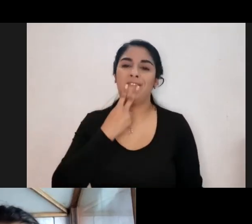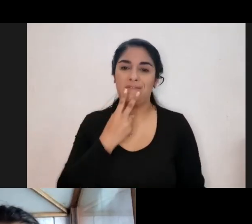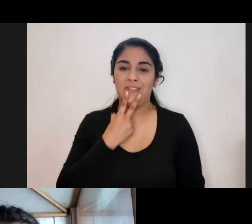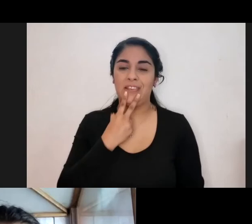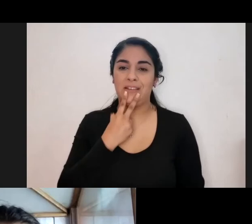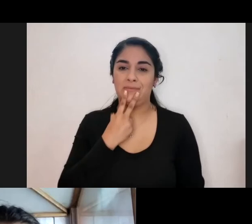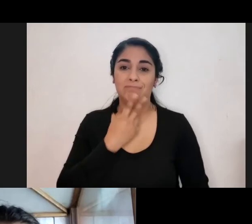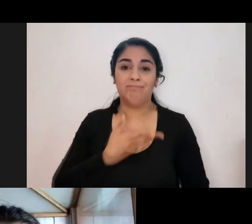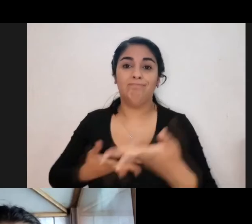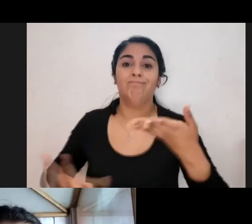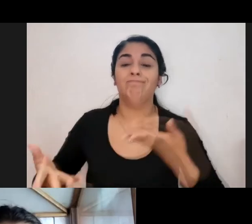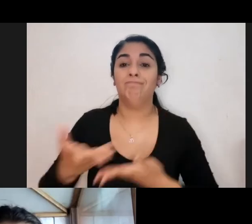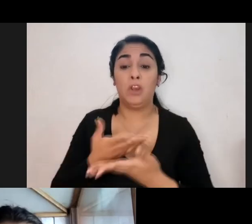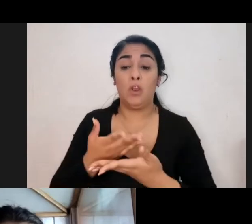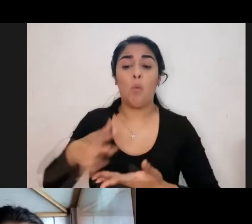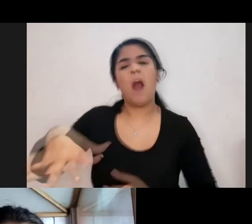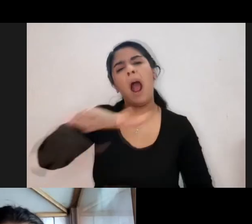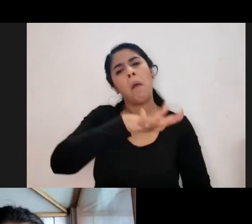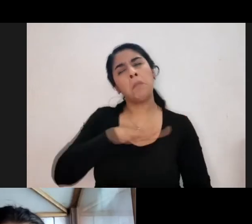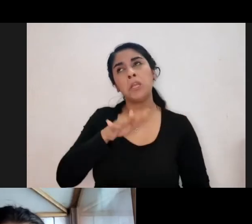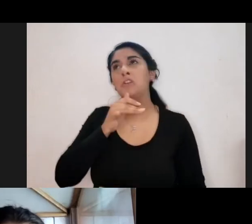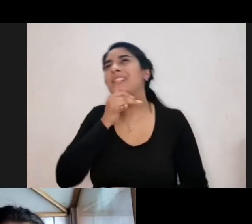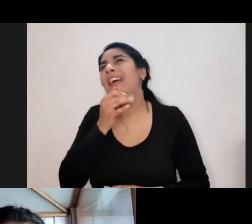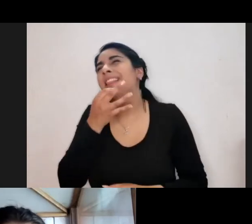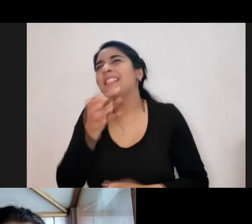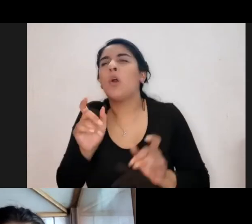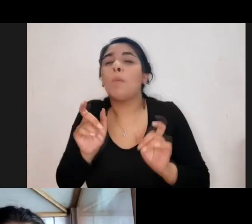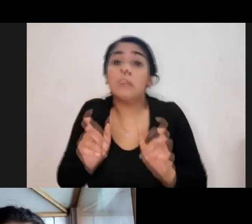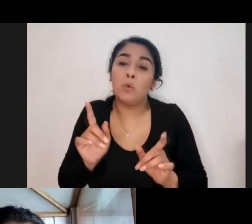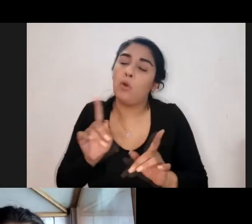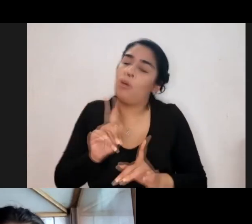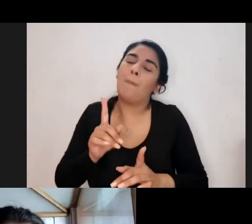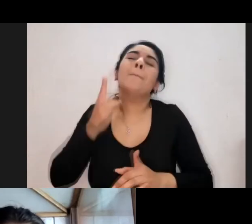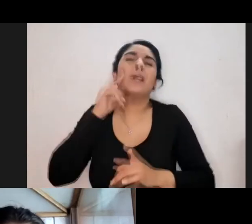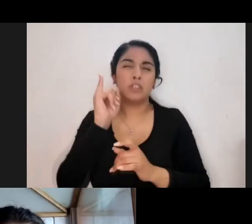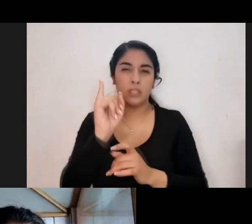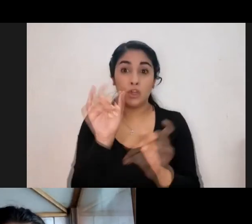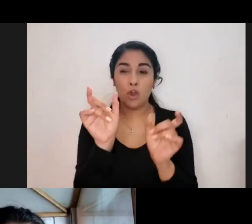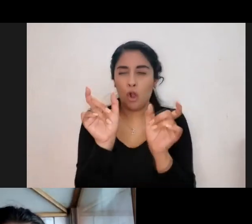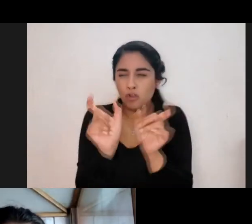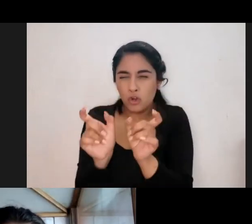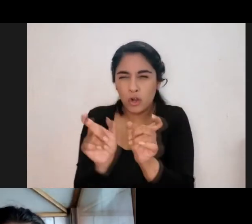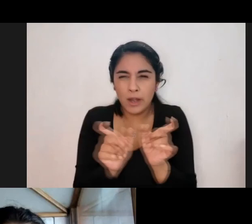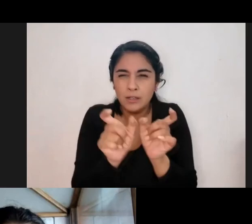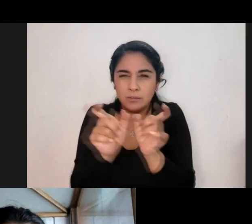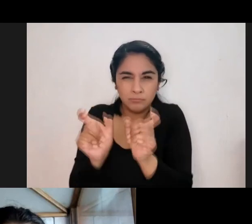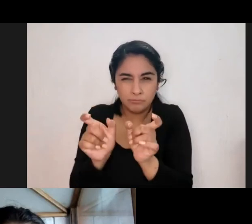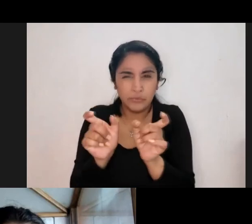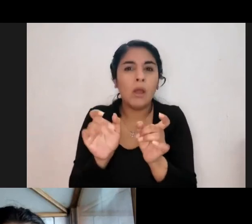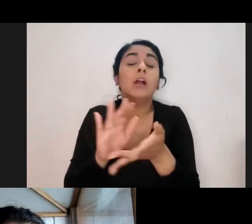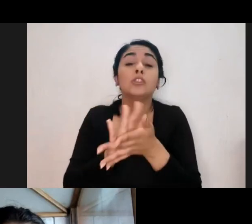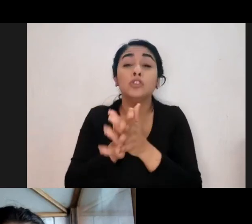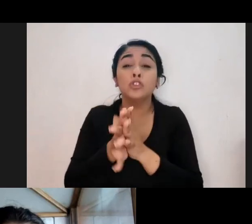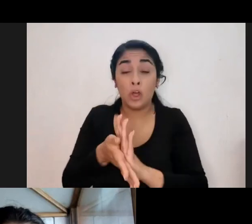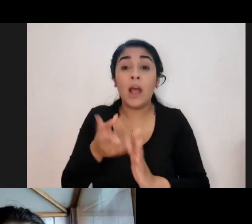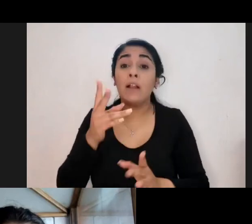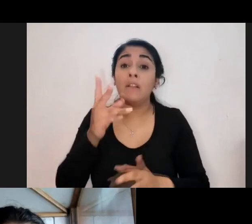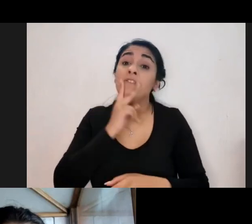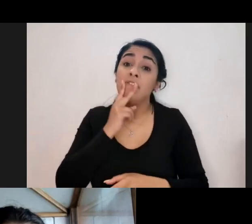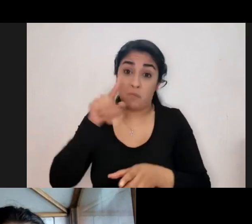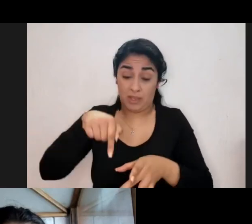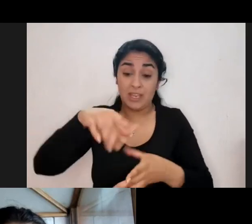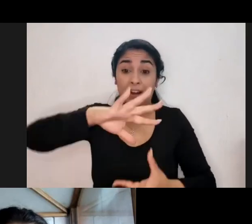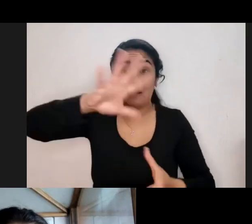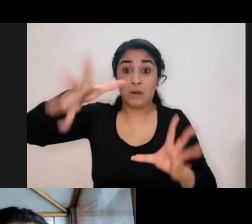sé si seguro, pero en un ambiente, ¿cierto?, controlado para que todas las especies que coexistimos en este planeta vivan en